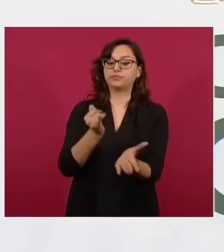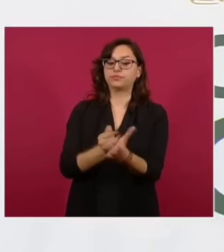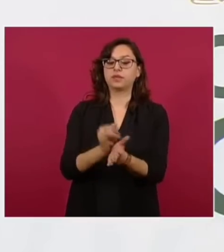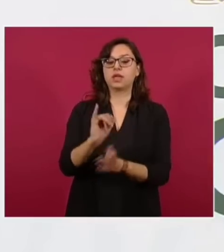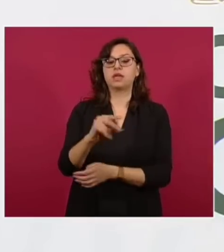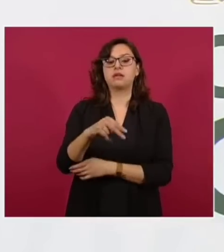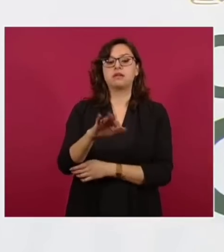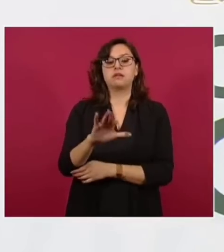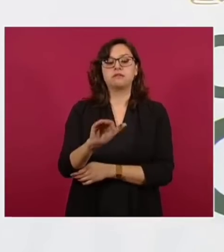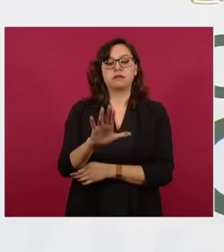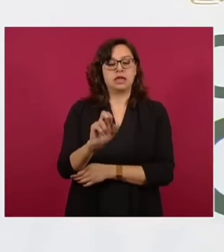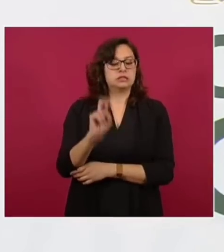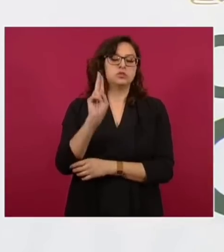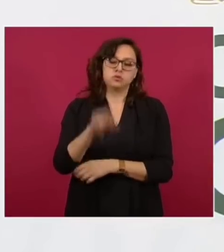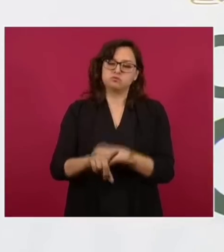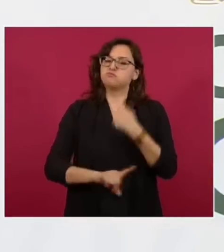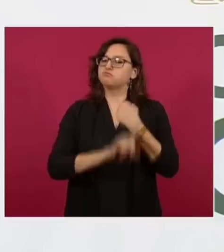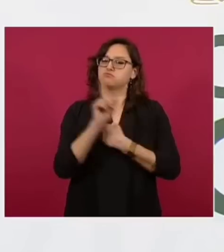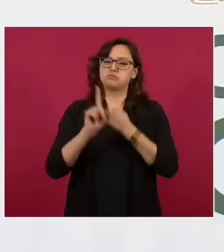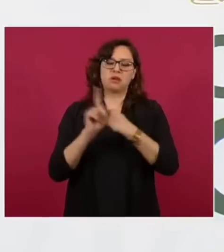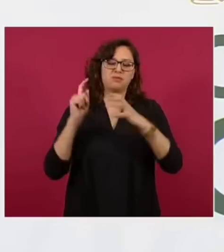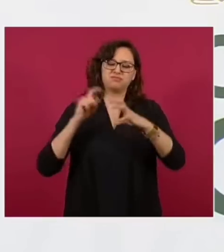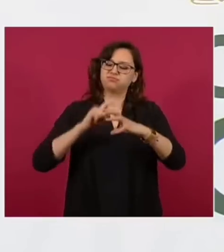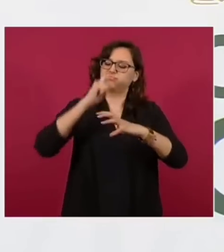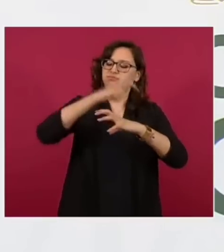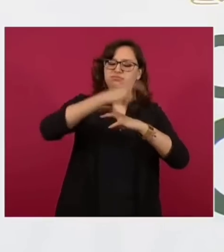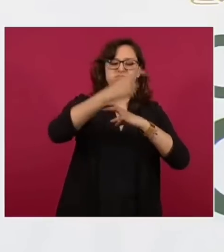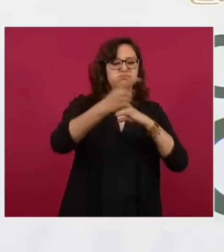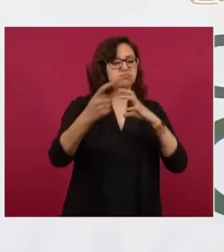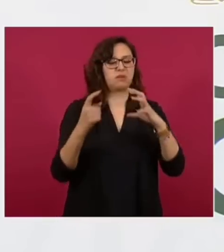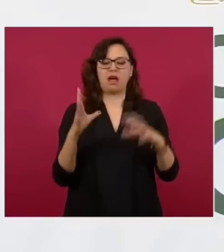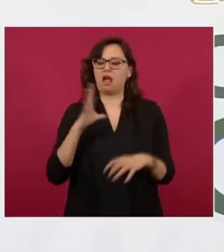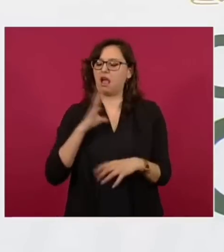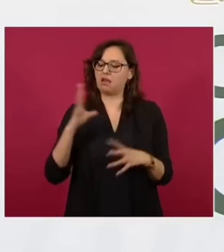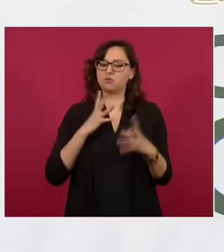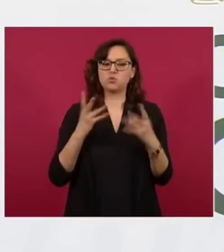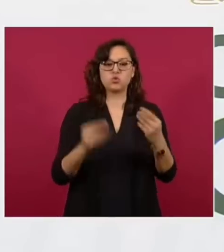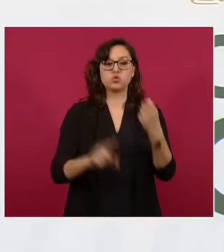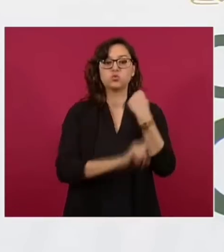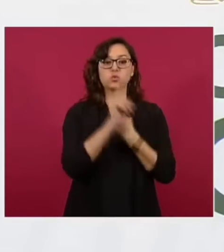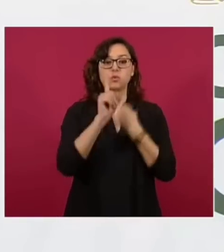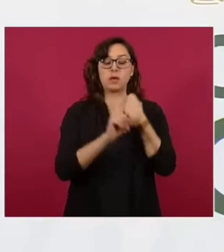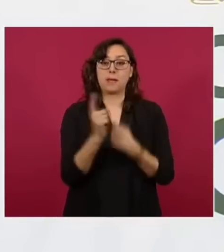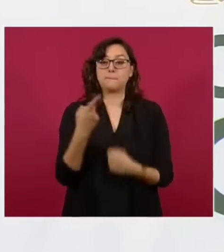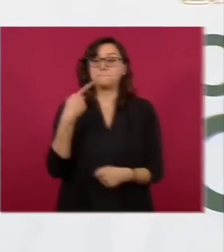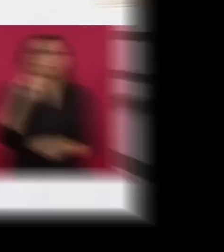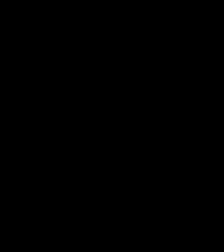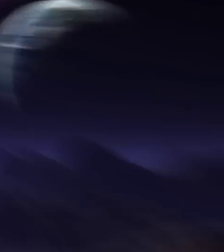Simplemente eso, gente, dejen su like, compartan el video. Abrazo, gente, se los quiere.